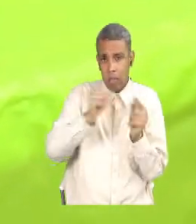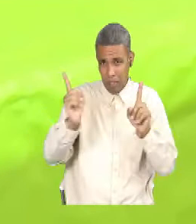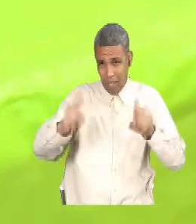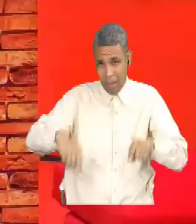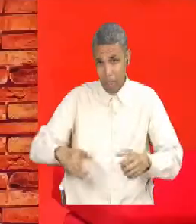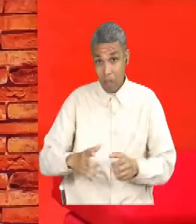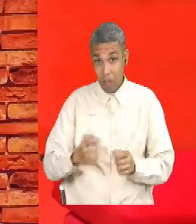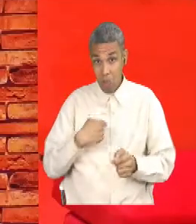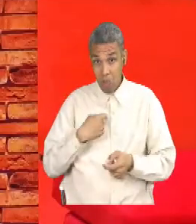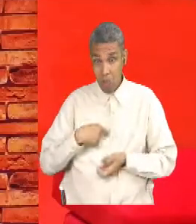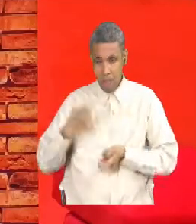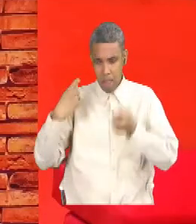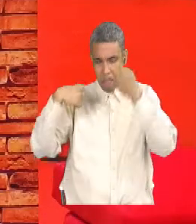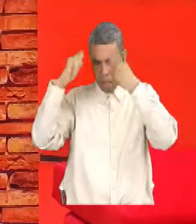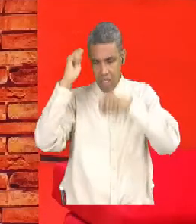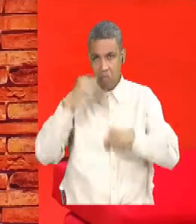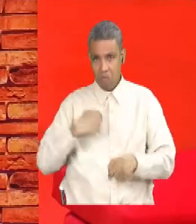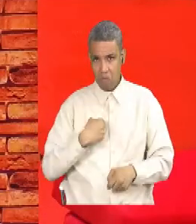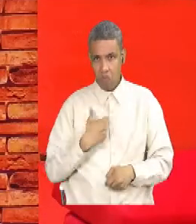vendo.